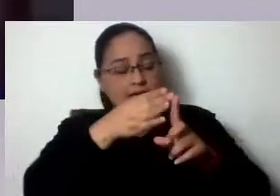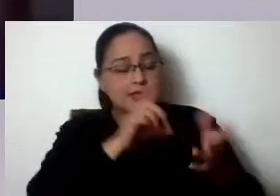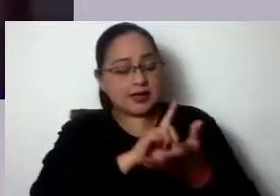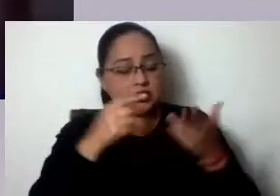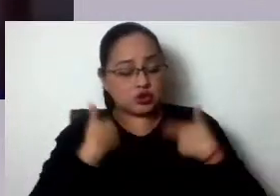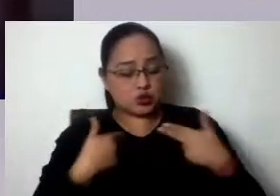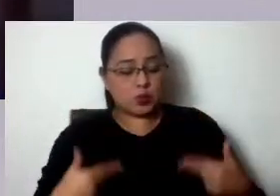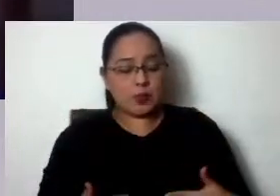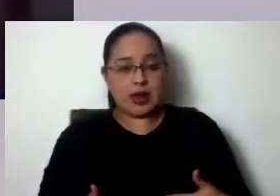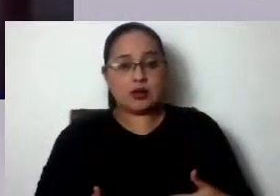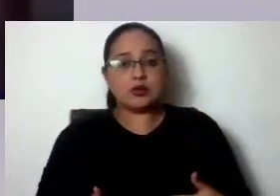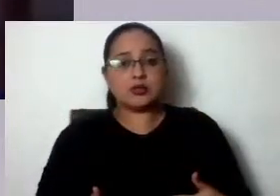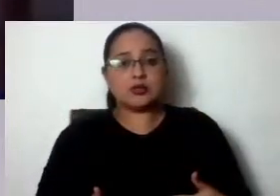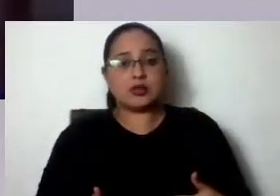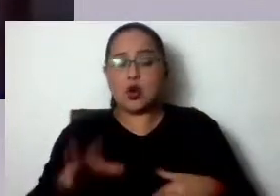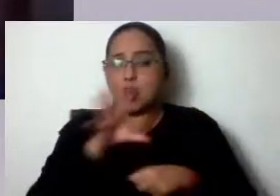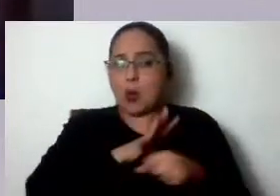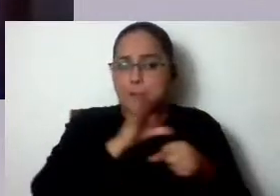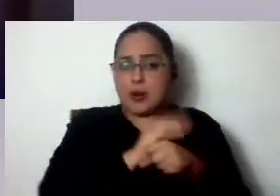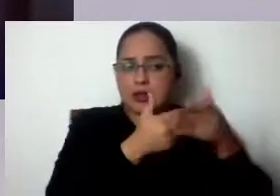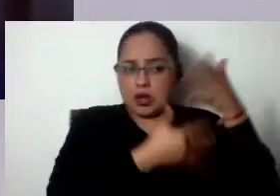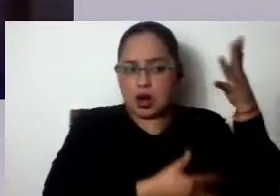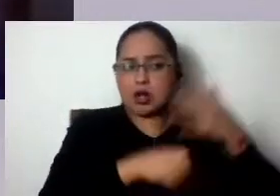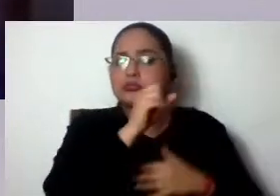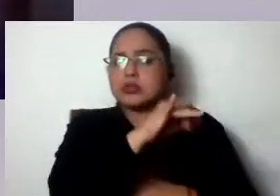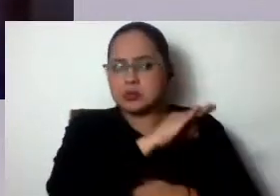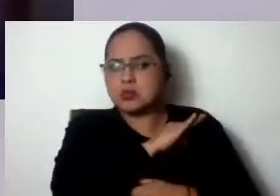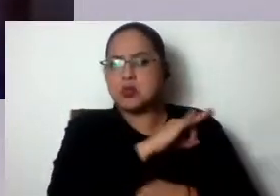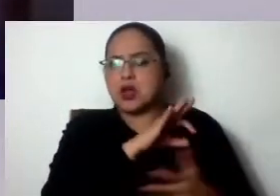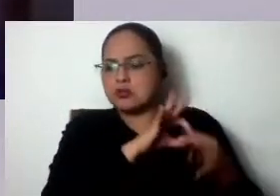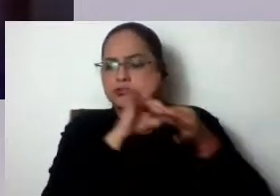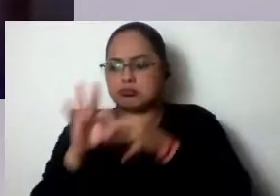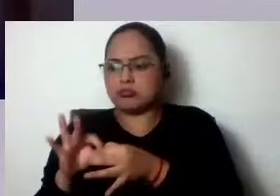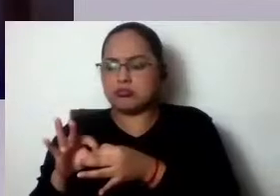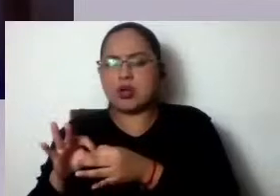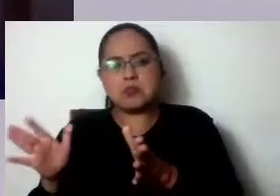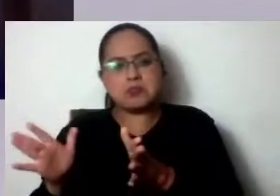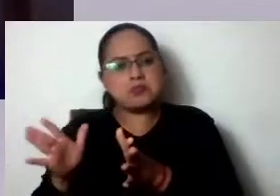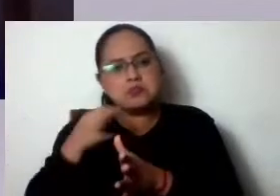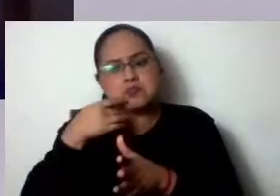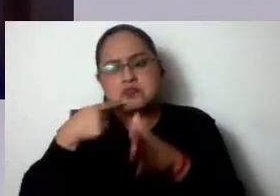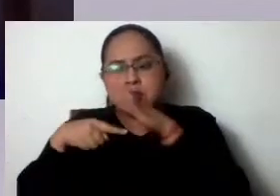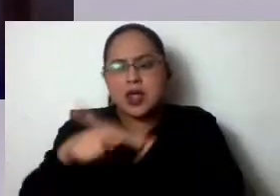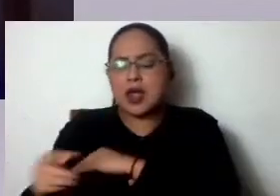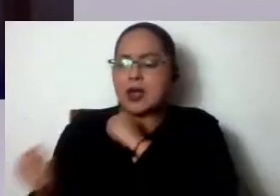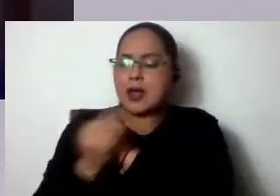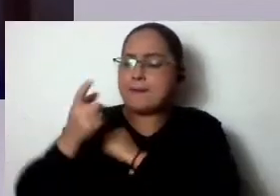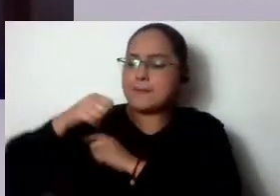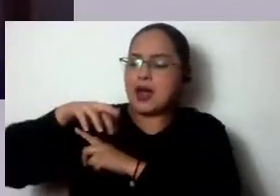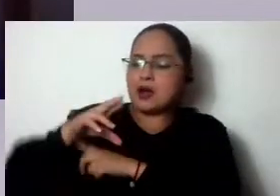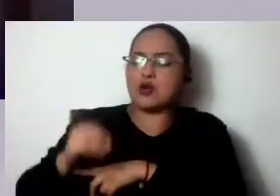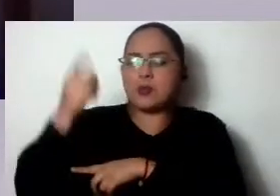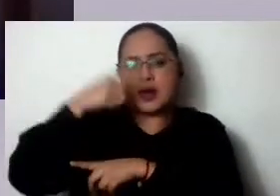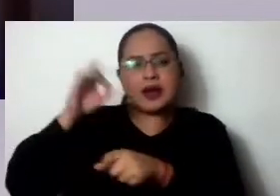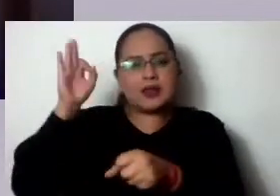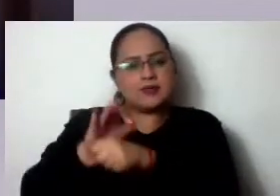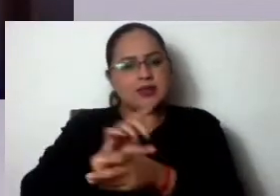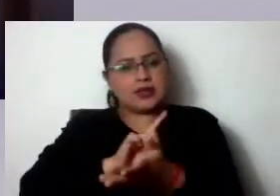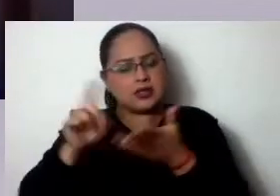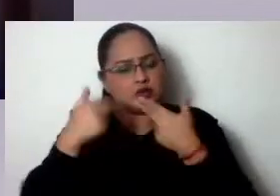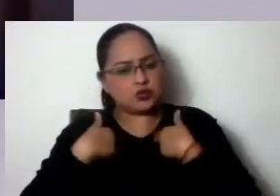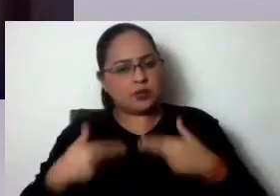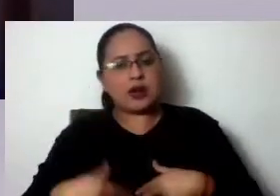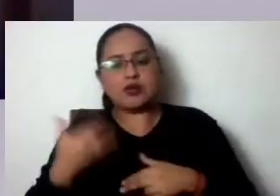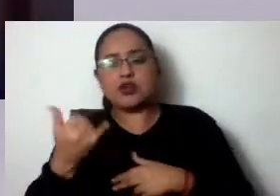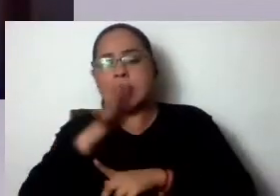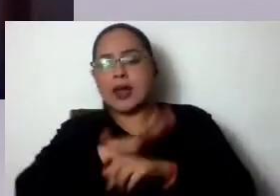humanos en sentido genérico tienen interés que le legítimo para promover el amparo en defensa de estos derechos y en el